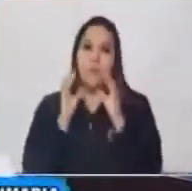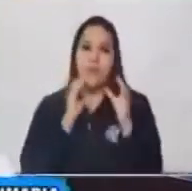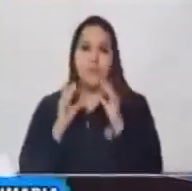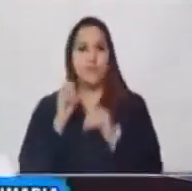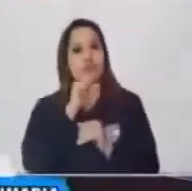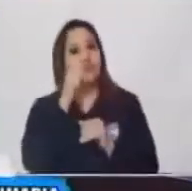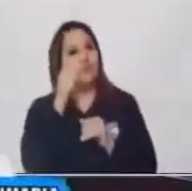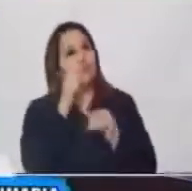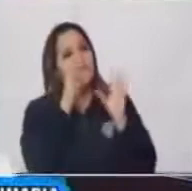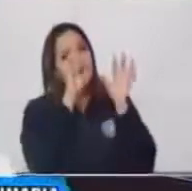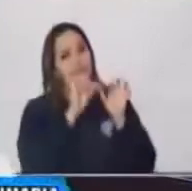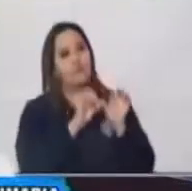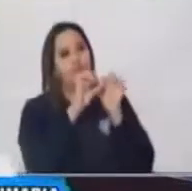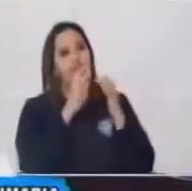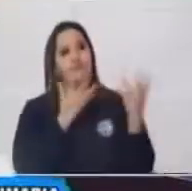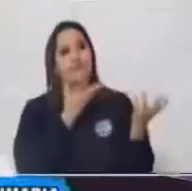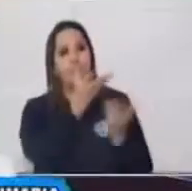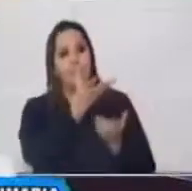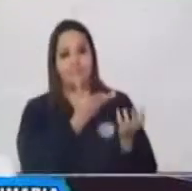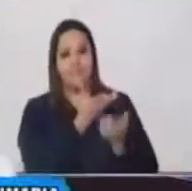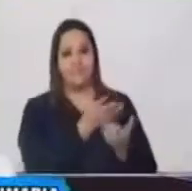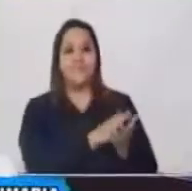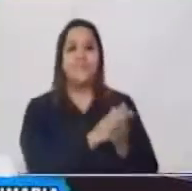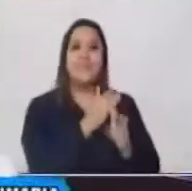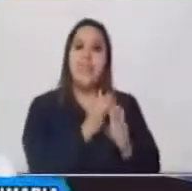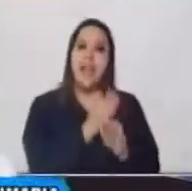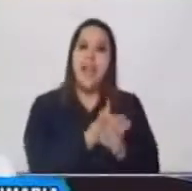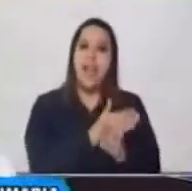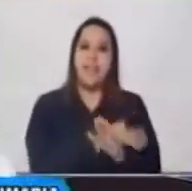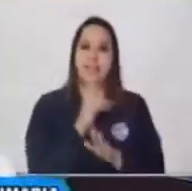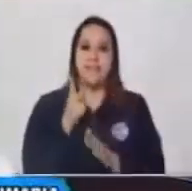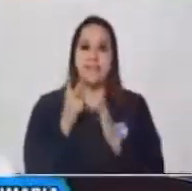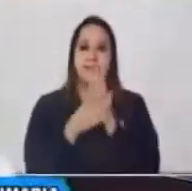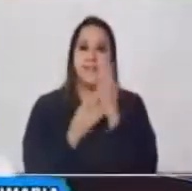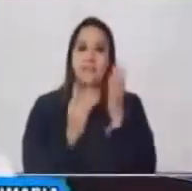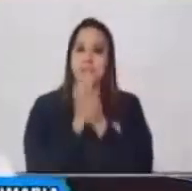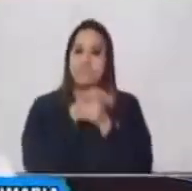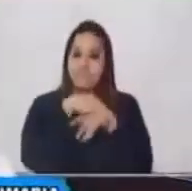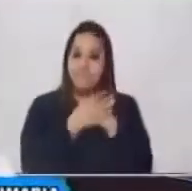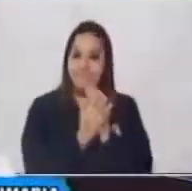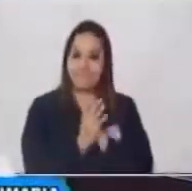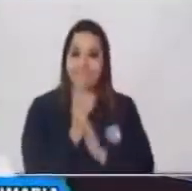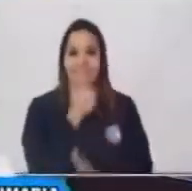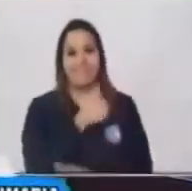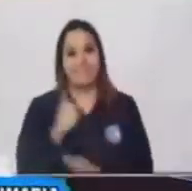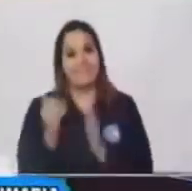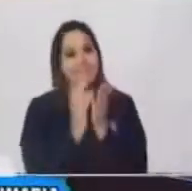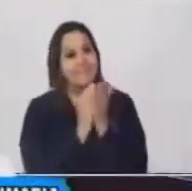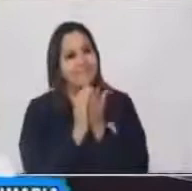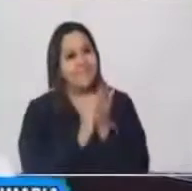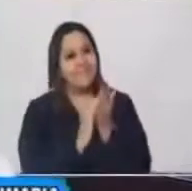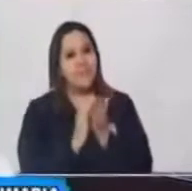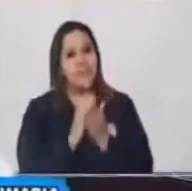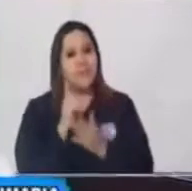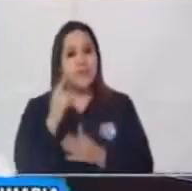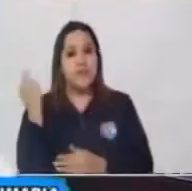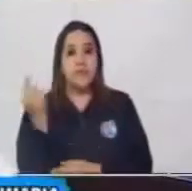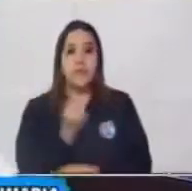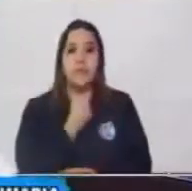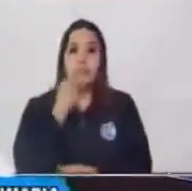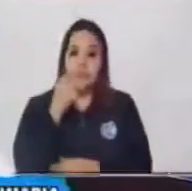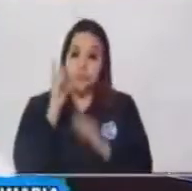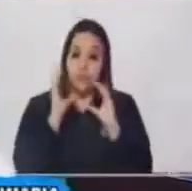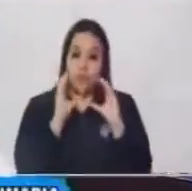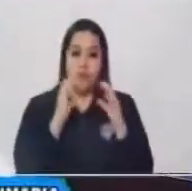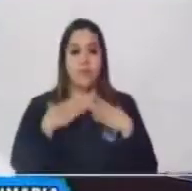otras personas. Antes de empezar, te recomiendo que laves constantemente tus manos con agua y jabón. Es muy importante para cuidar